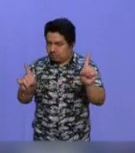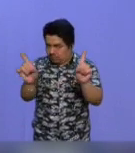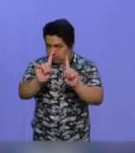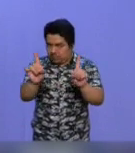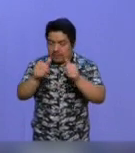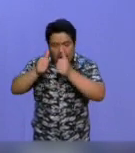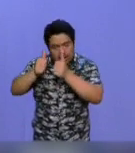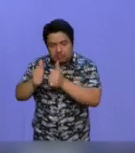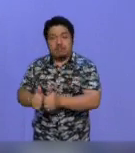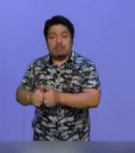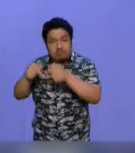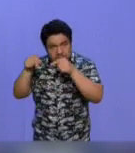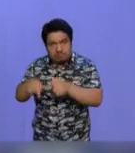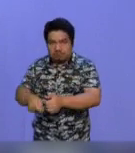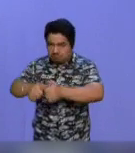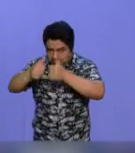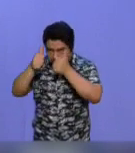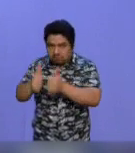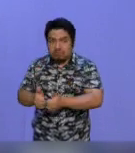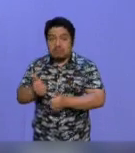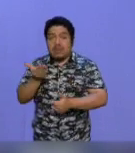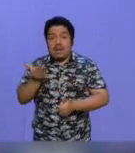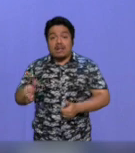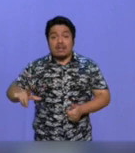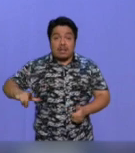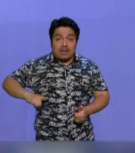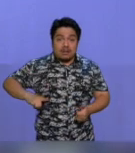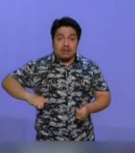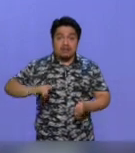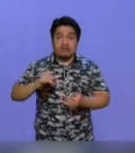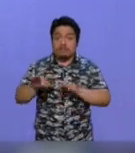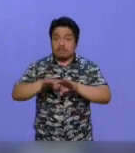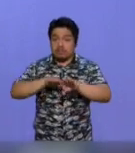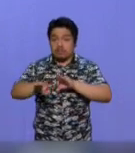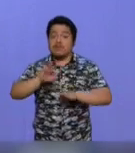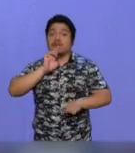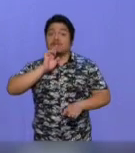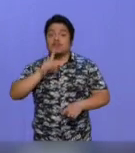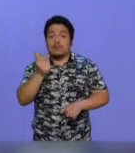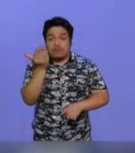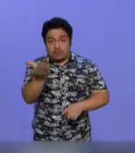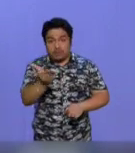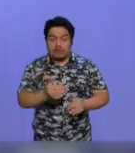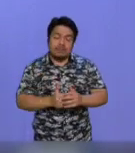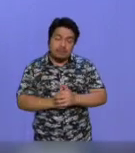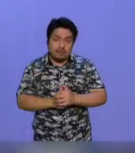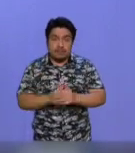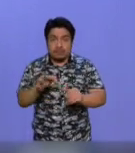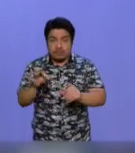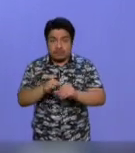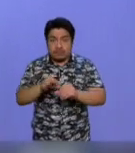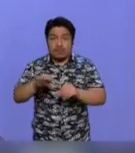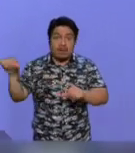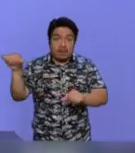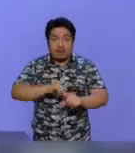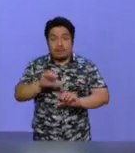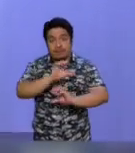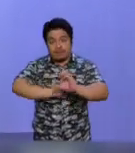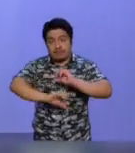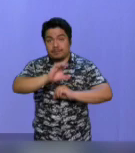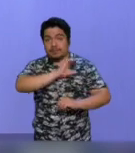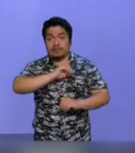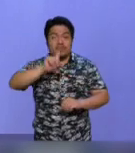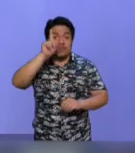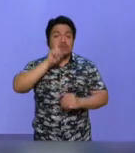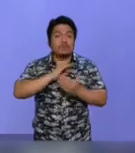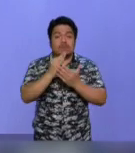y aseguraron que seguirán exigiendo al gobierno mejores condiciones laborales. En más sobre el proceso electoral, hoy la candidata a la jefatura de